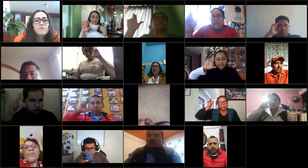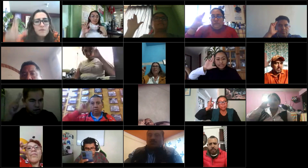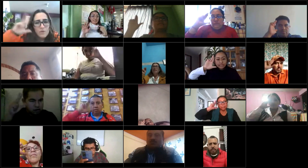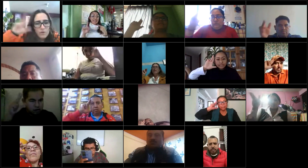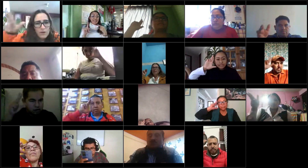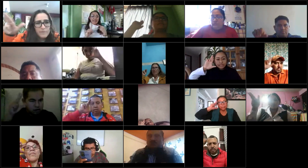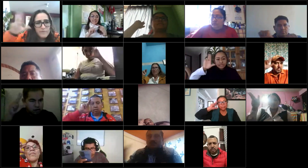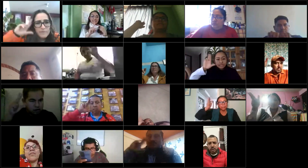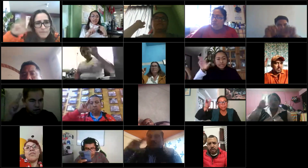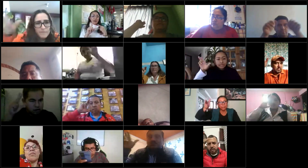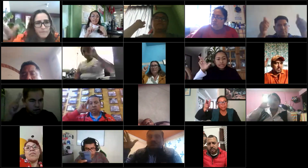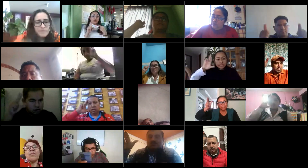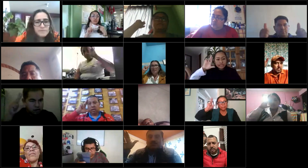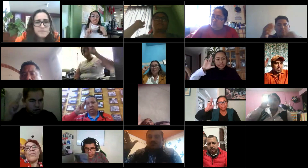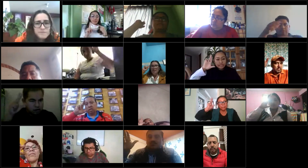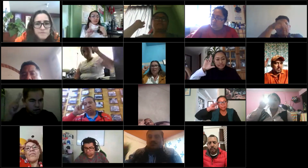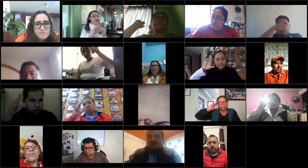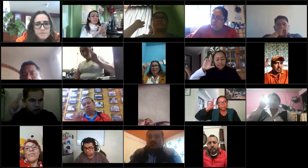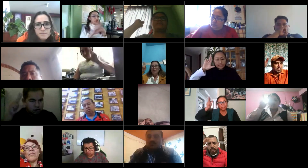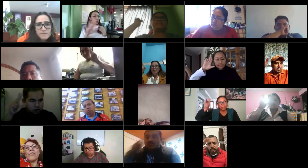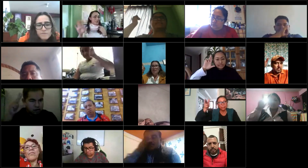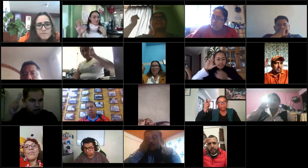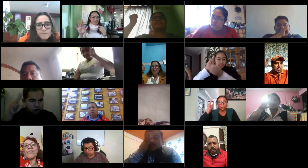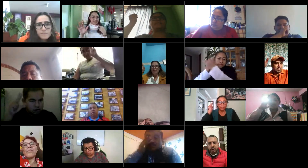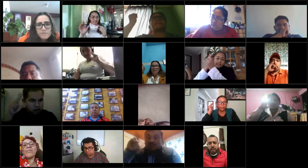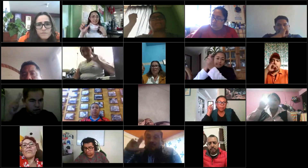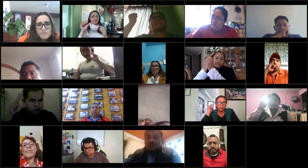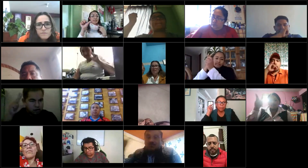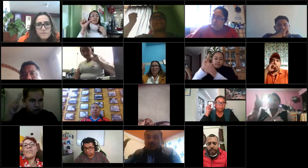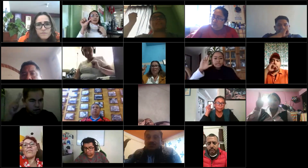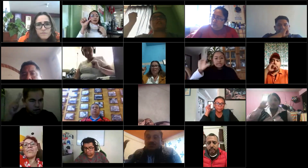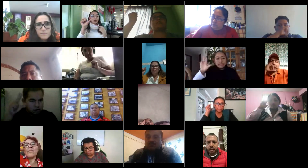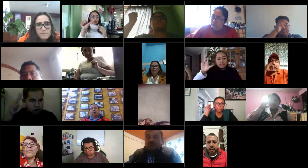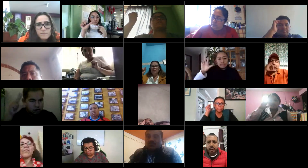Ok, entonces ahí ya les dije cuáles son los elementos de todas las señas.